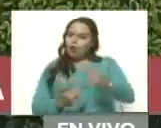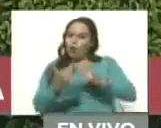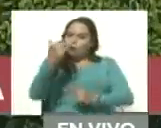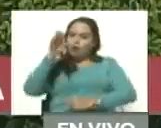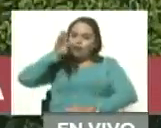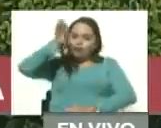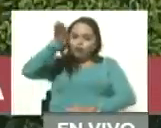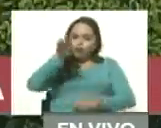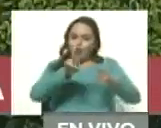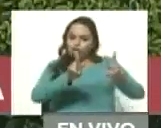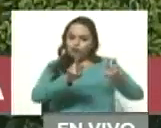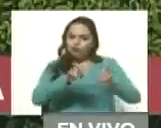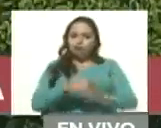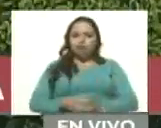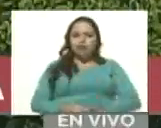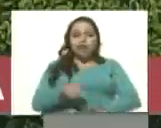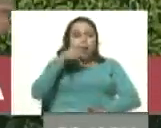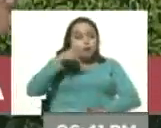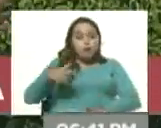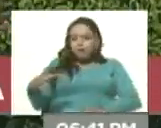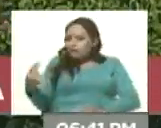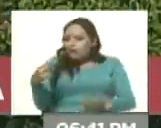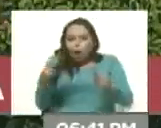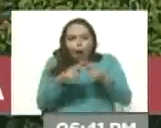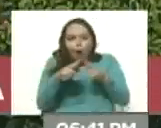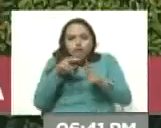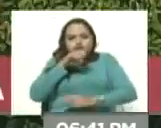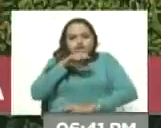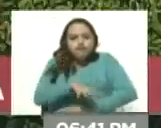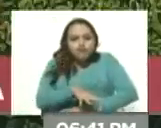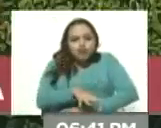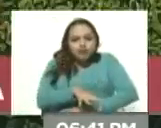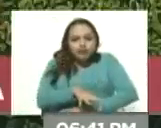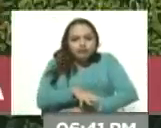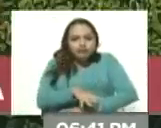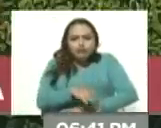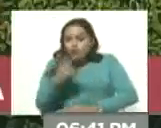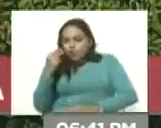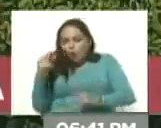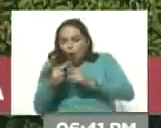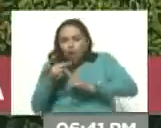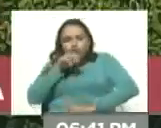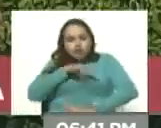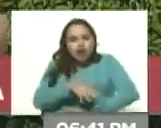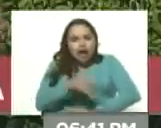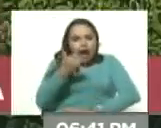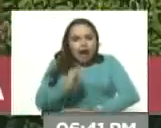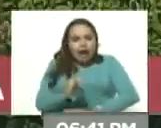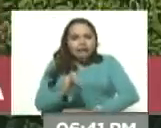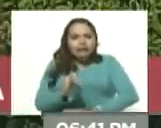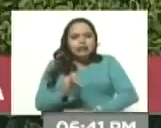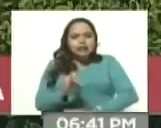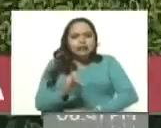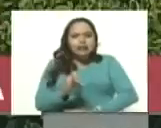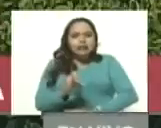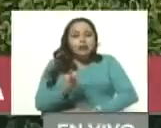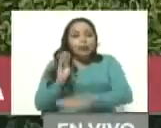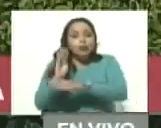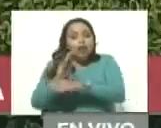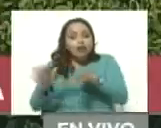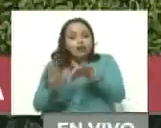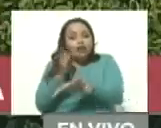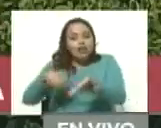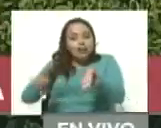el pueblo que no conoce su historia está amenazado con repetirlas por supuesto nosotros podemos